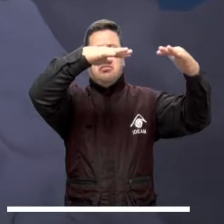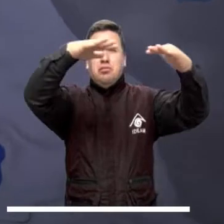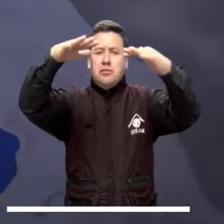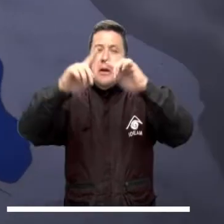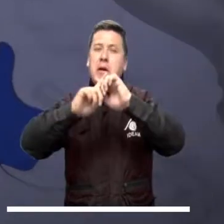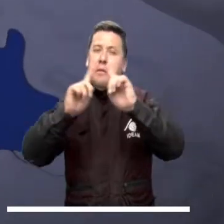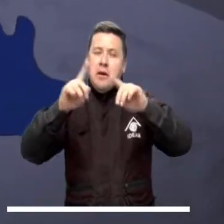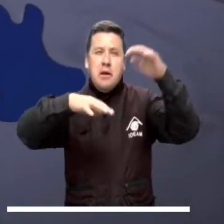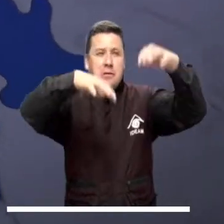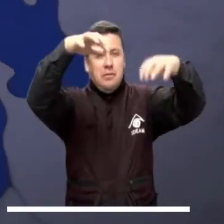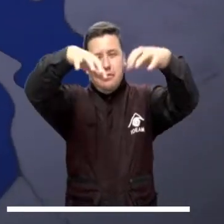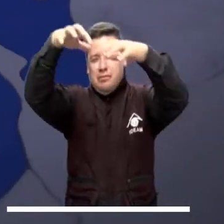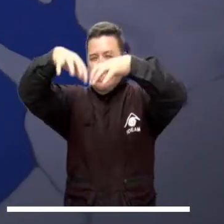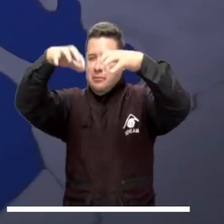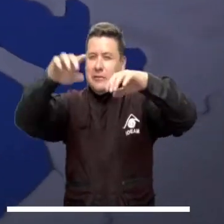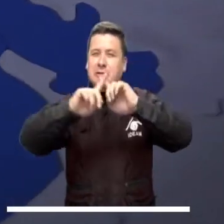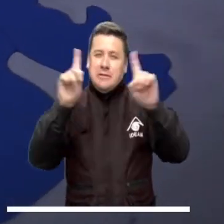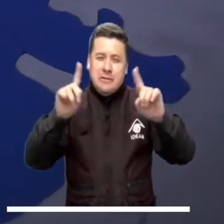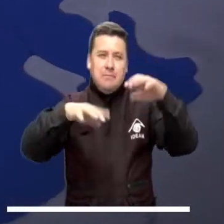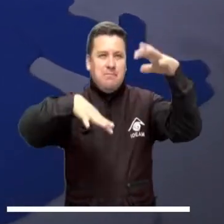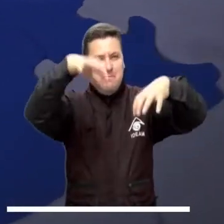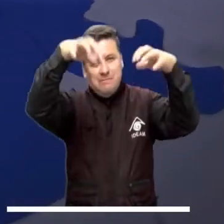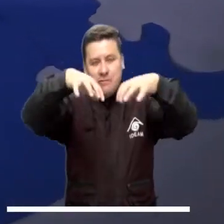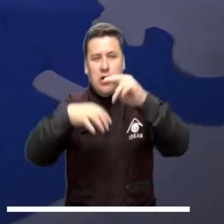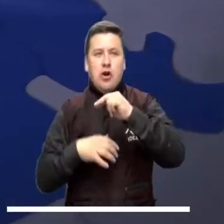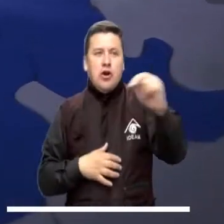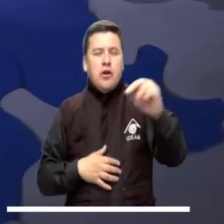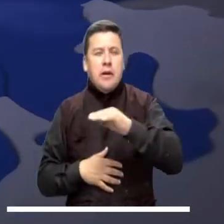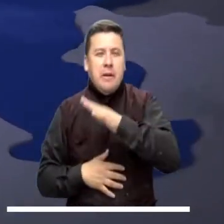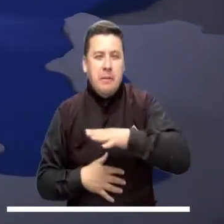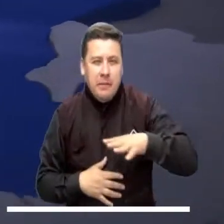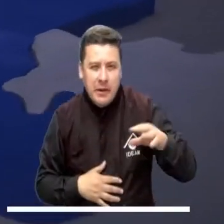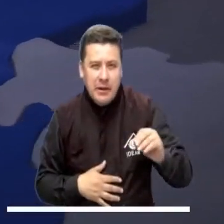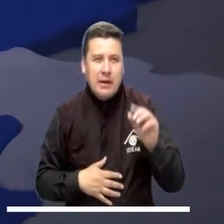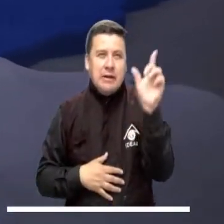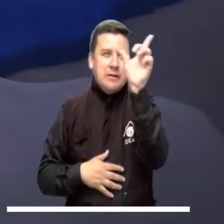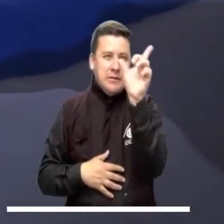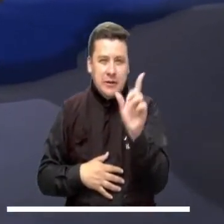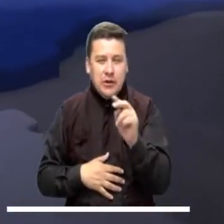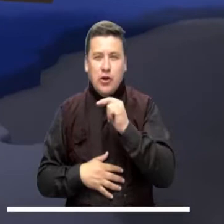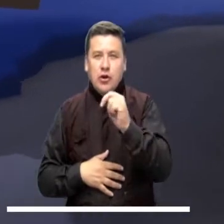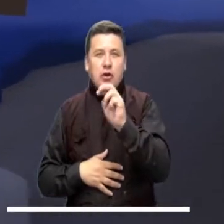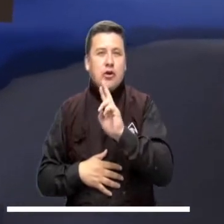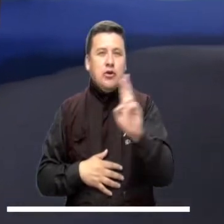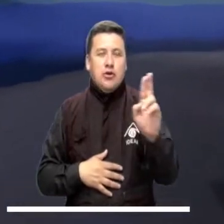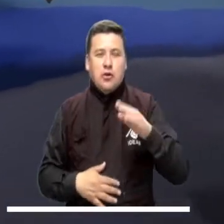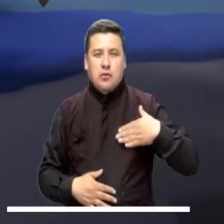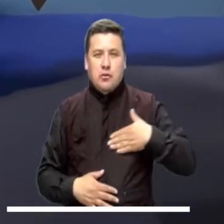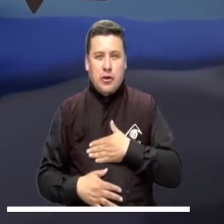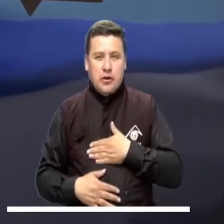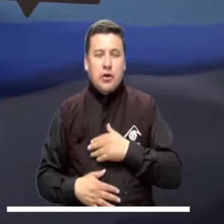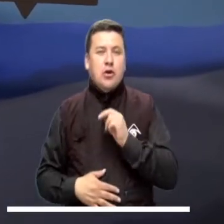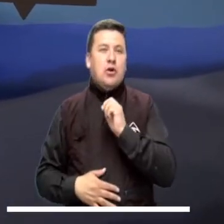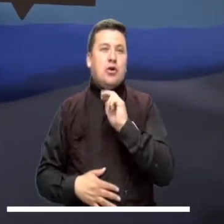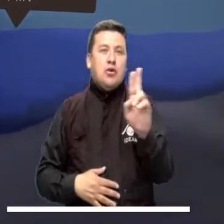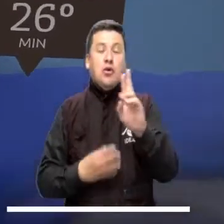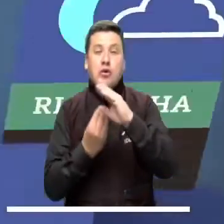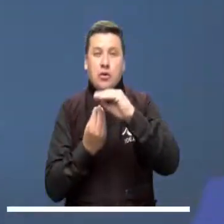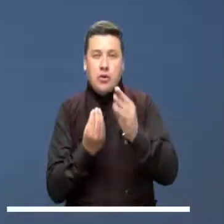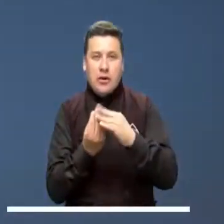lluvias de diferente intensidad sobre el norte de Magdalena, Cesar, norte y sur de Bolívar y sur de Urabá.